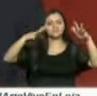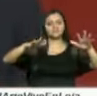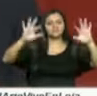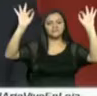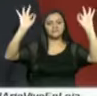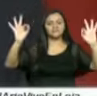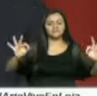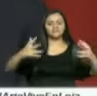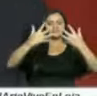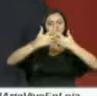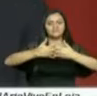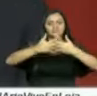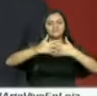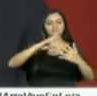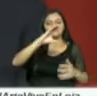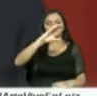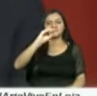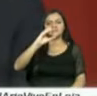la hidroeléctrica